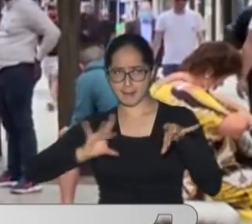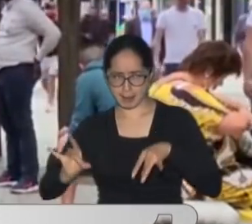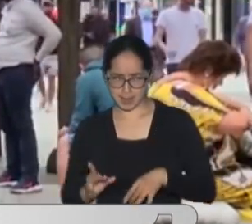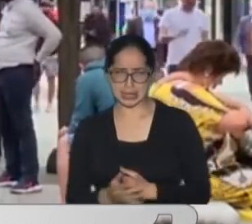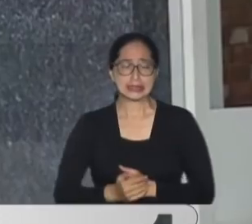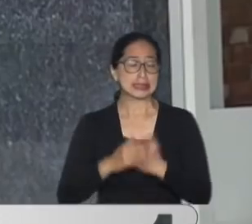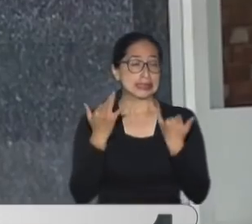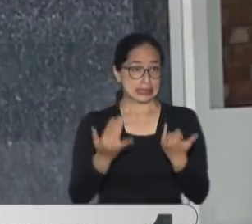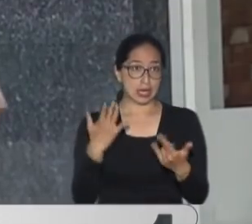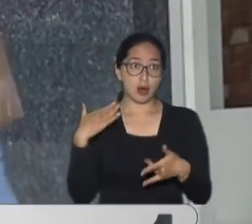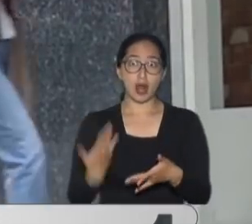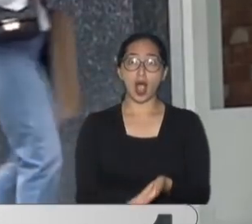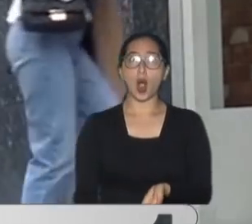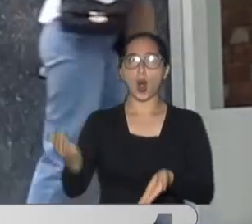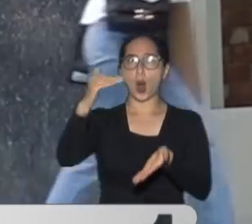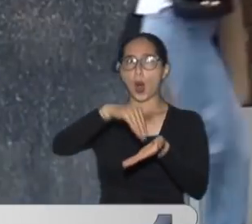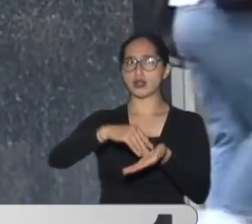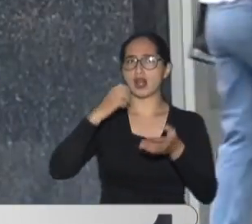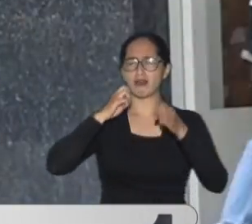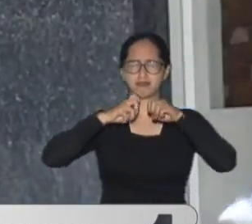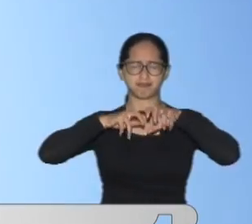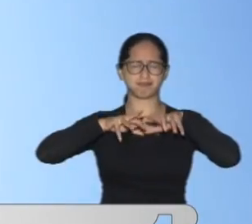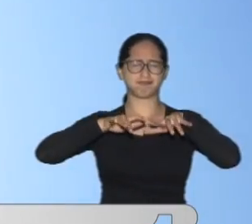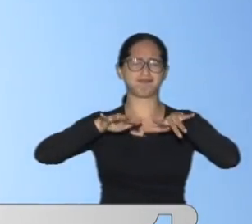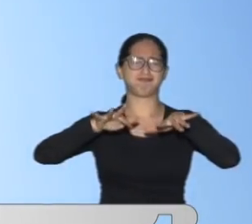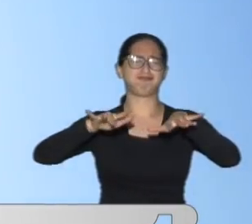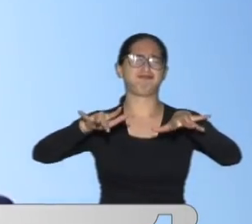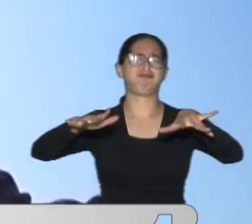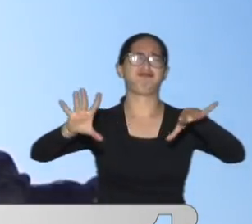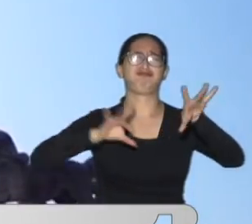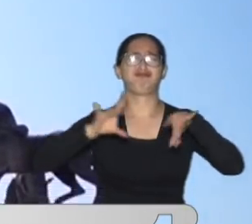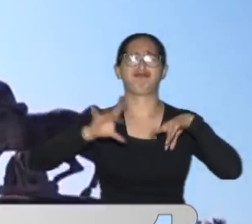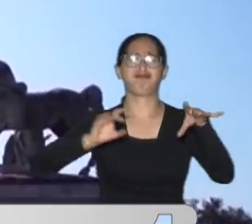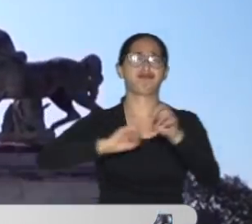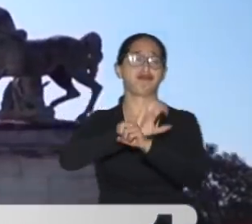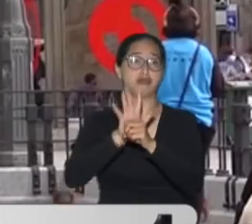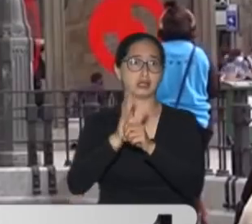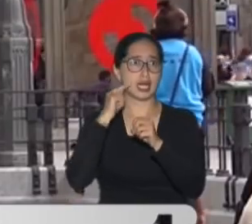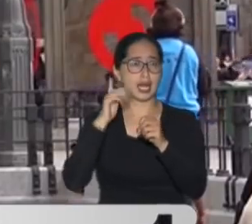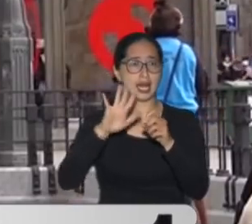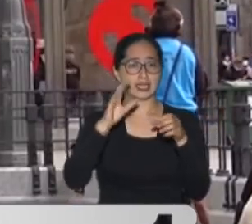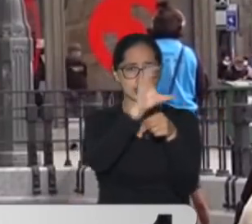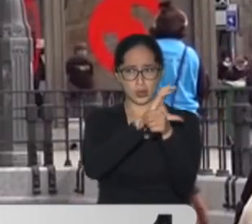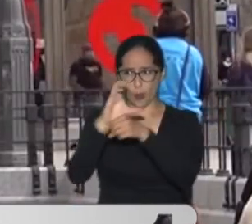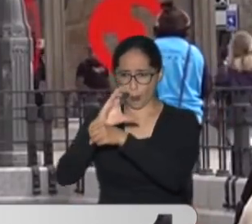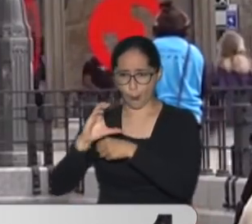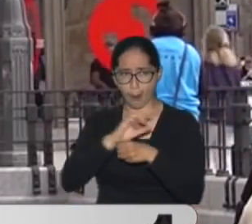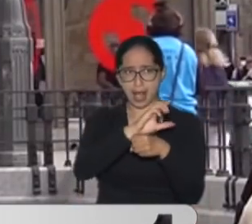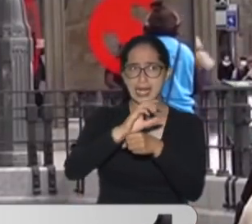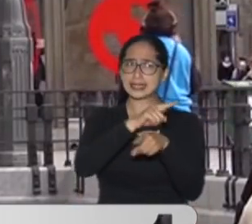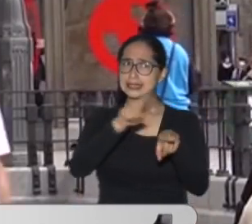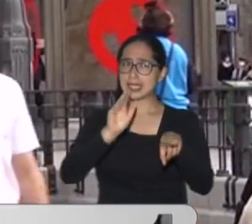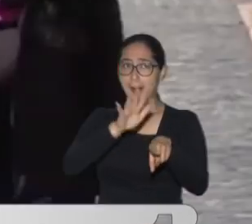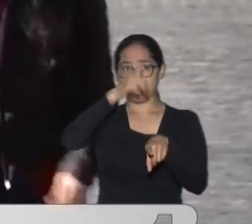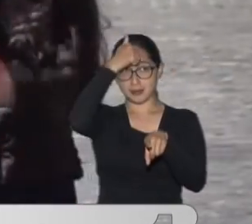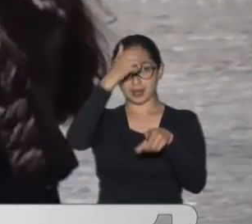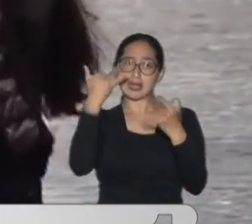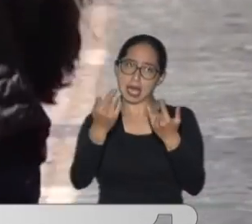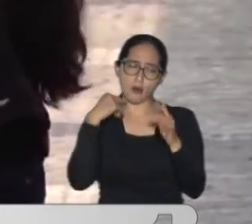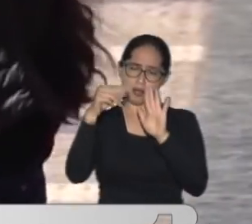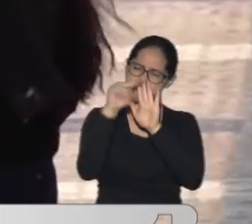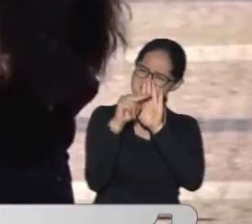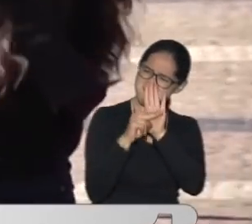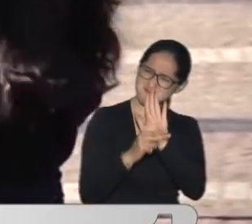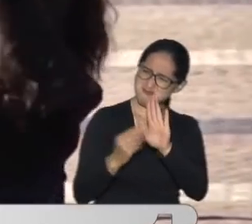golpeada por una segunda ola de la pandemia en sus principales capitales, donde se han tomado fuertes medidas de restricción mientras se elevan